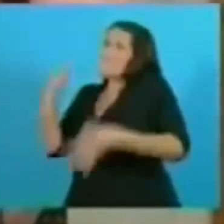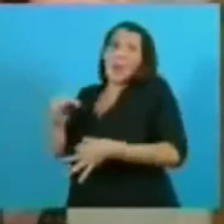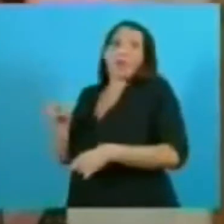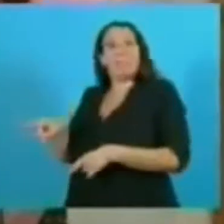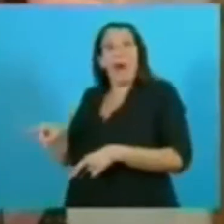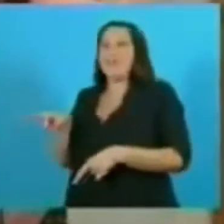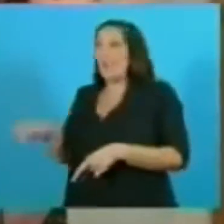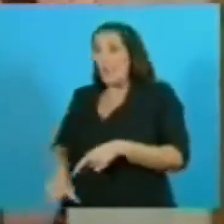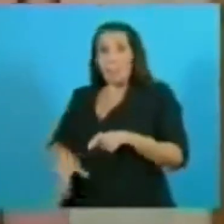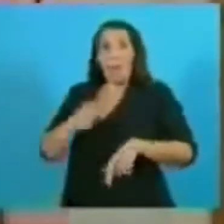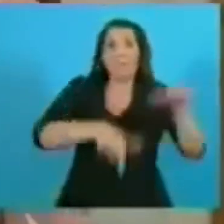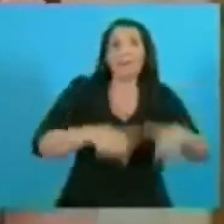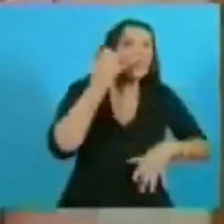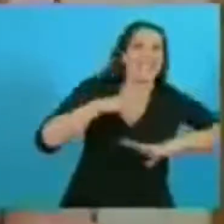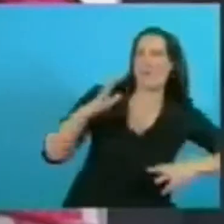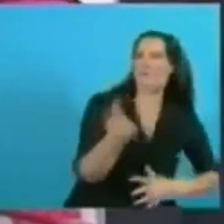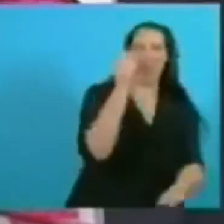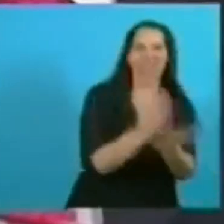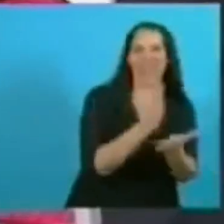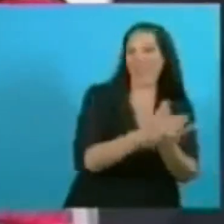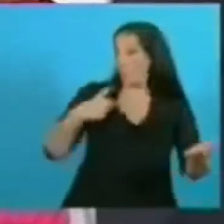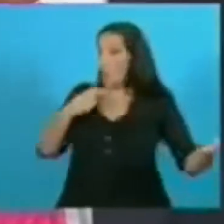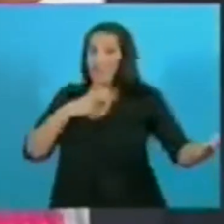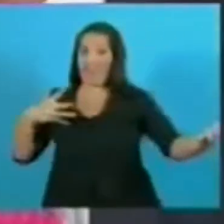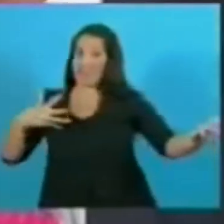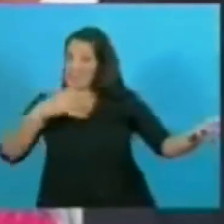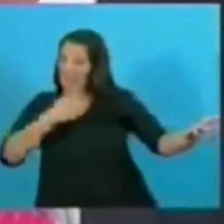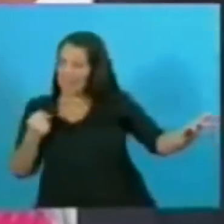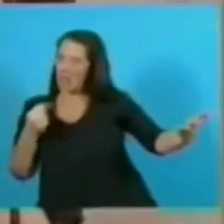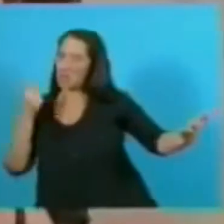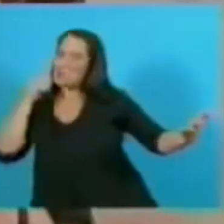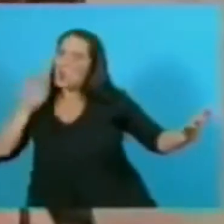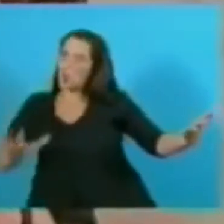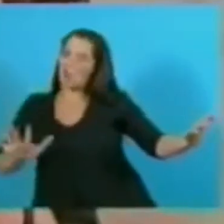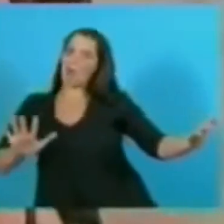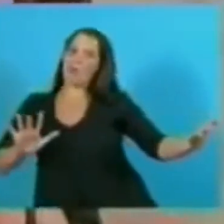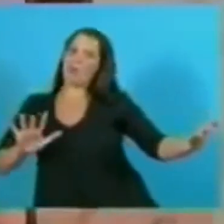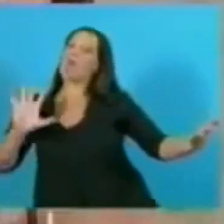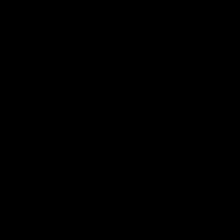derechos que ha ganado la gente. Va a ser muy incómodo. Va a ser muy incómodo.